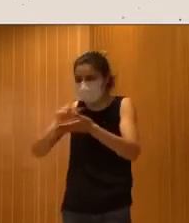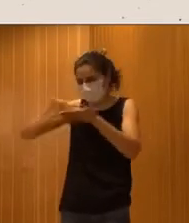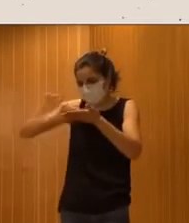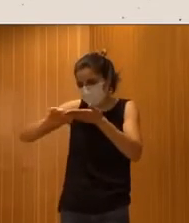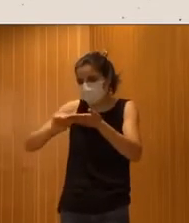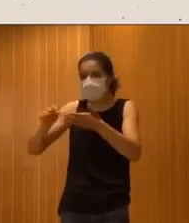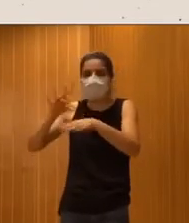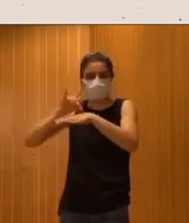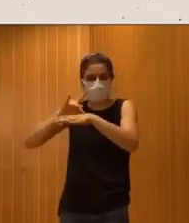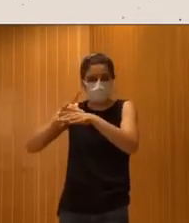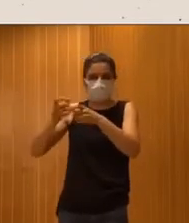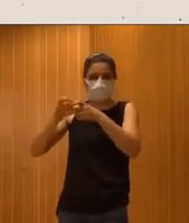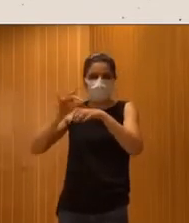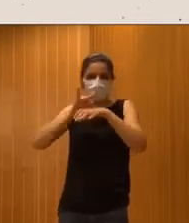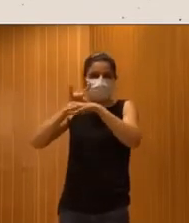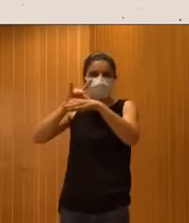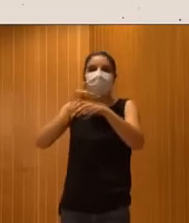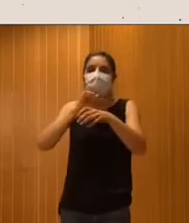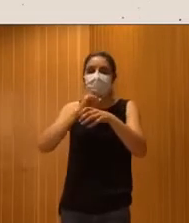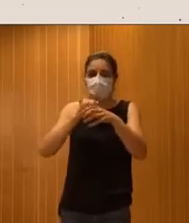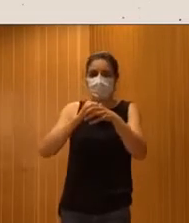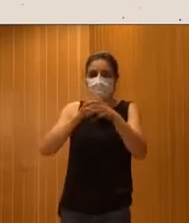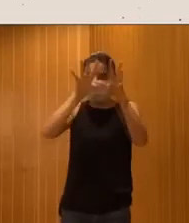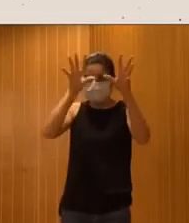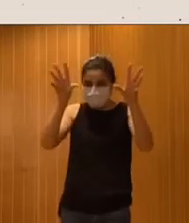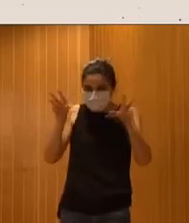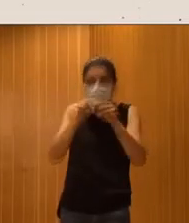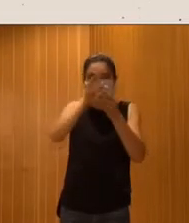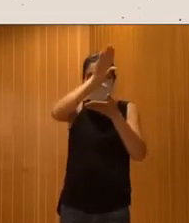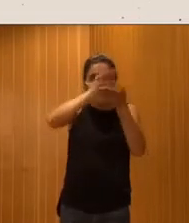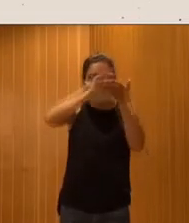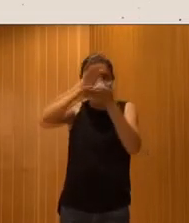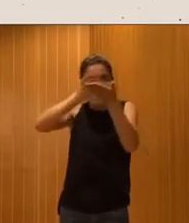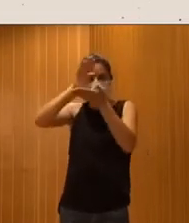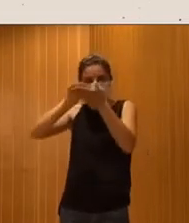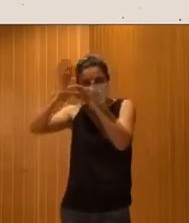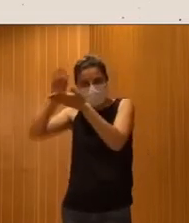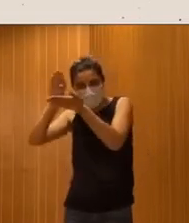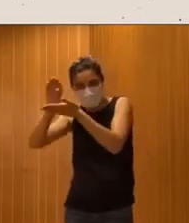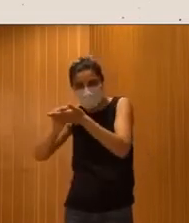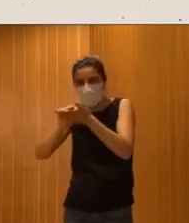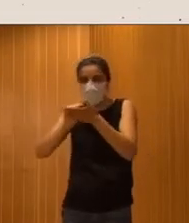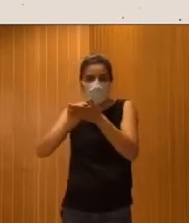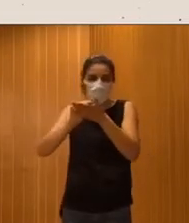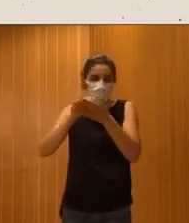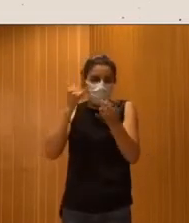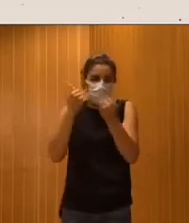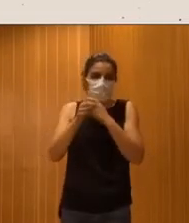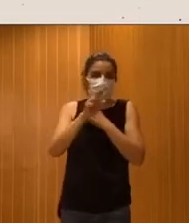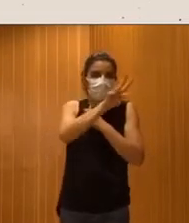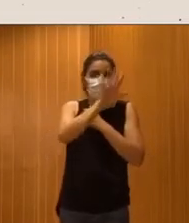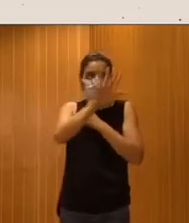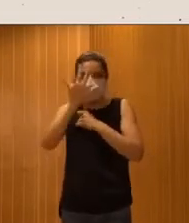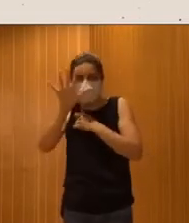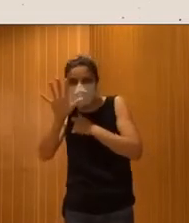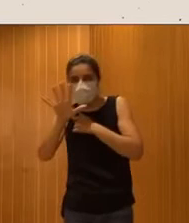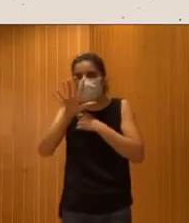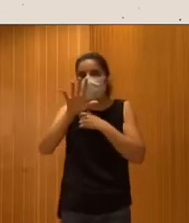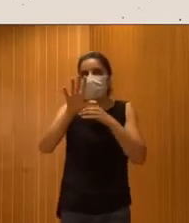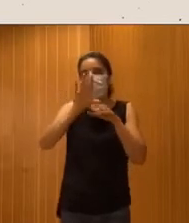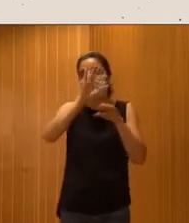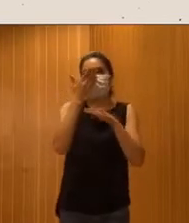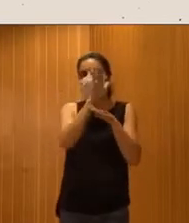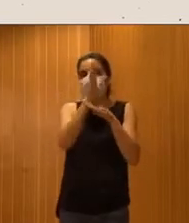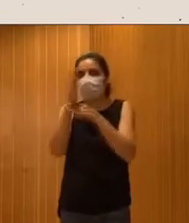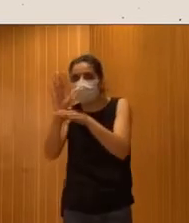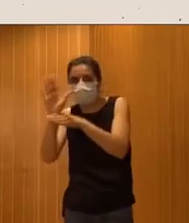etcétera, etcétera, etcétera. Y lo que nos encontramos, para resumíroslo, en 255 publicaciones